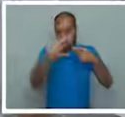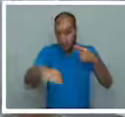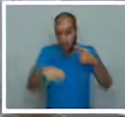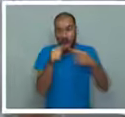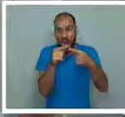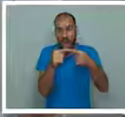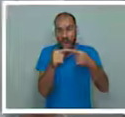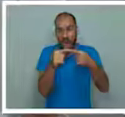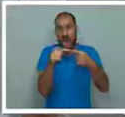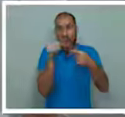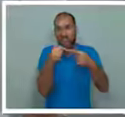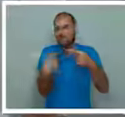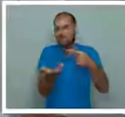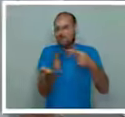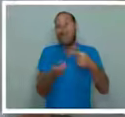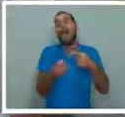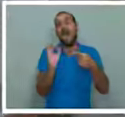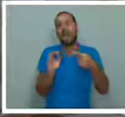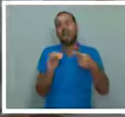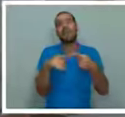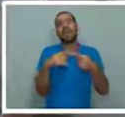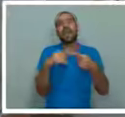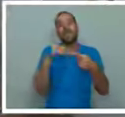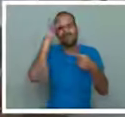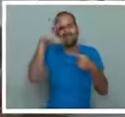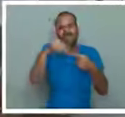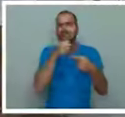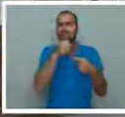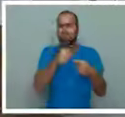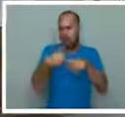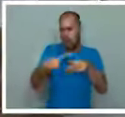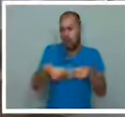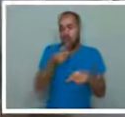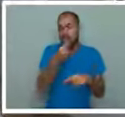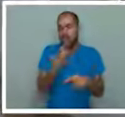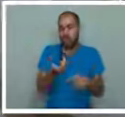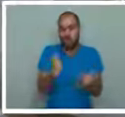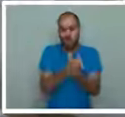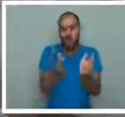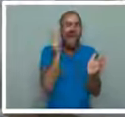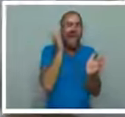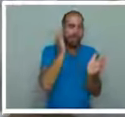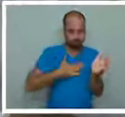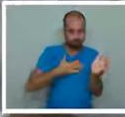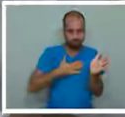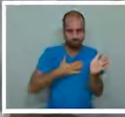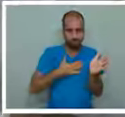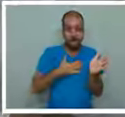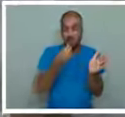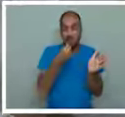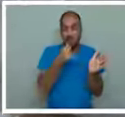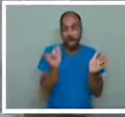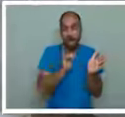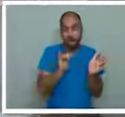para incrementar unos cimientos hembras y que se traduzca este momento en la producción de leche y en la parte de los proyectos